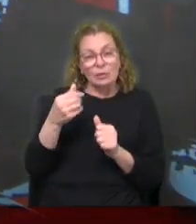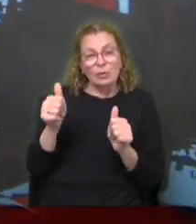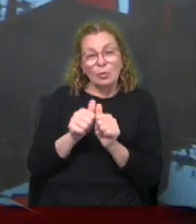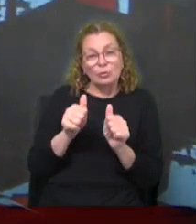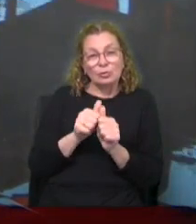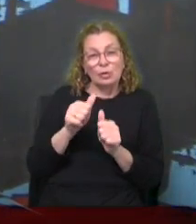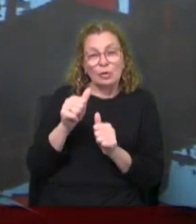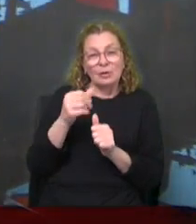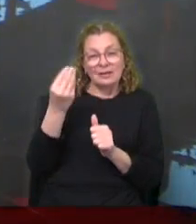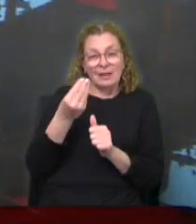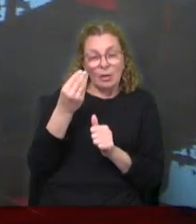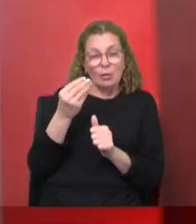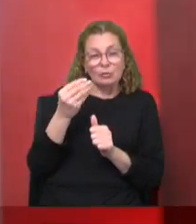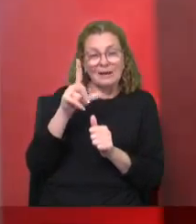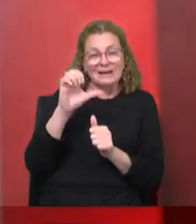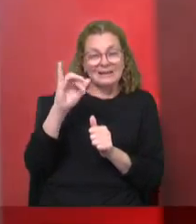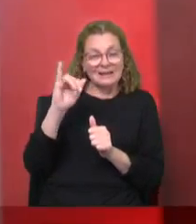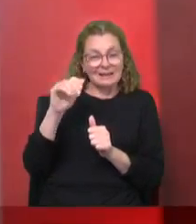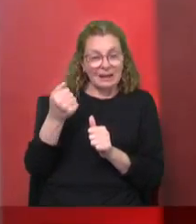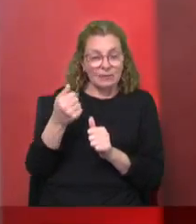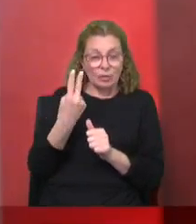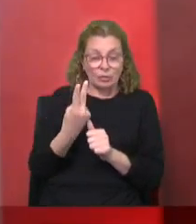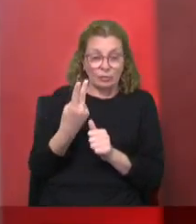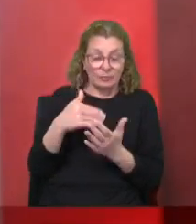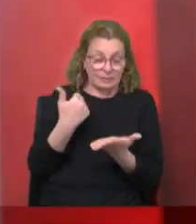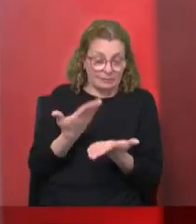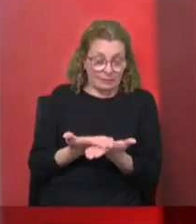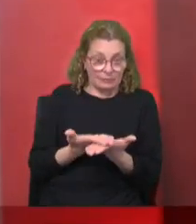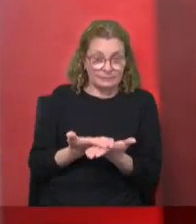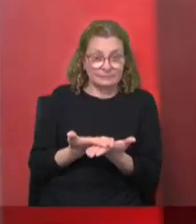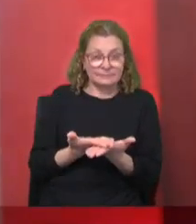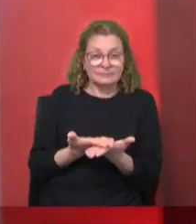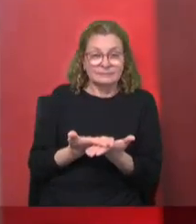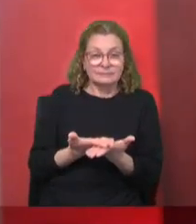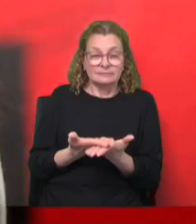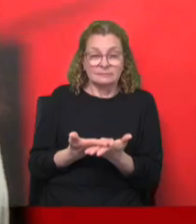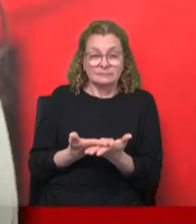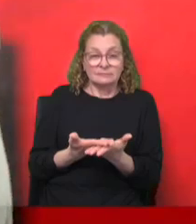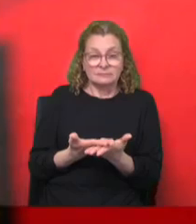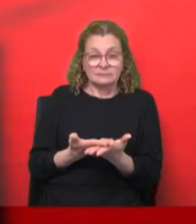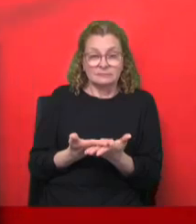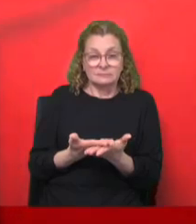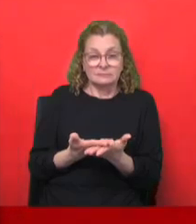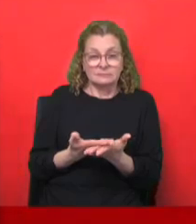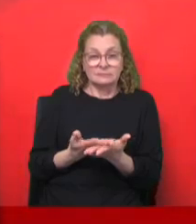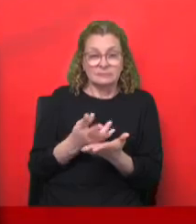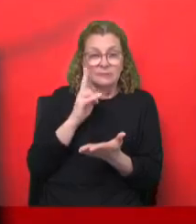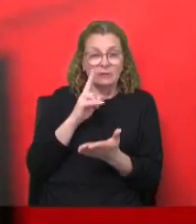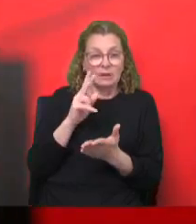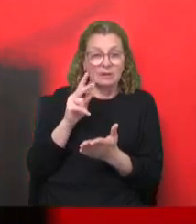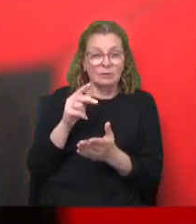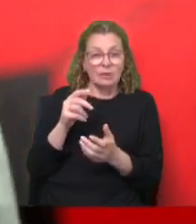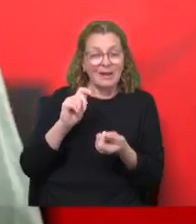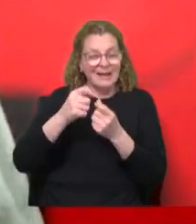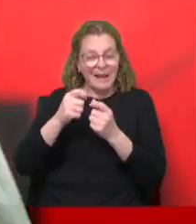Peruso, este, o sea que va a tener dos presentaciones. Okay, y la que es con Pablo y con Leticia tiene que ver con tiene cine que ver con las adaptaciones